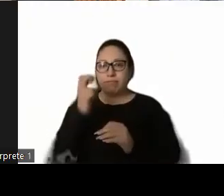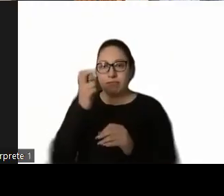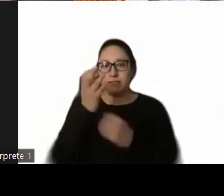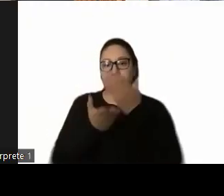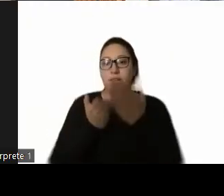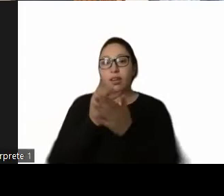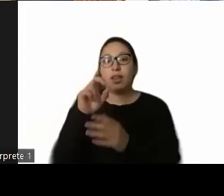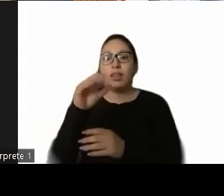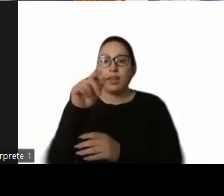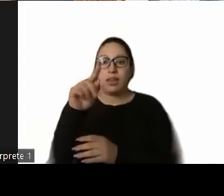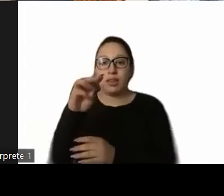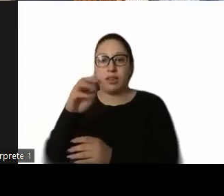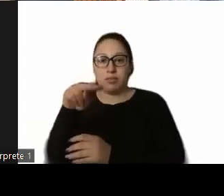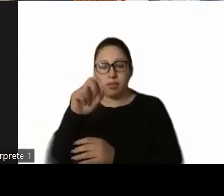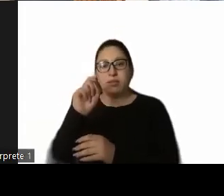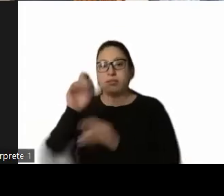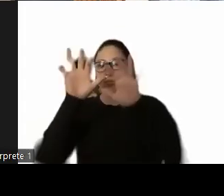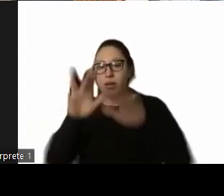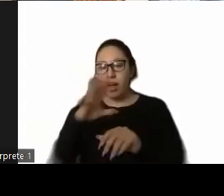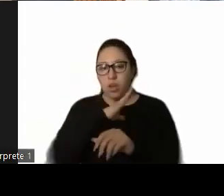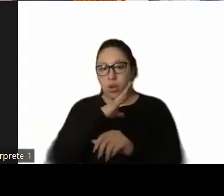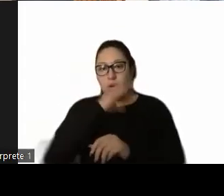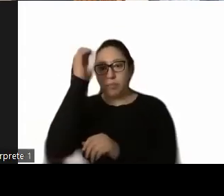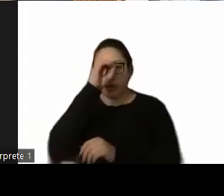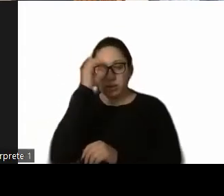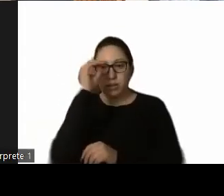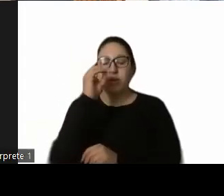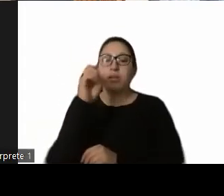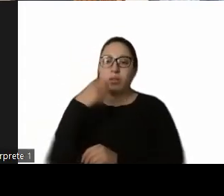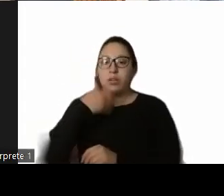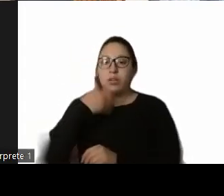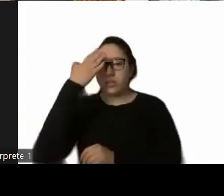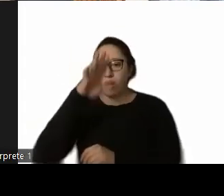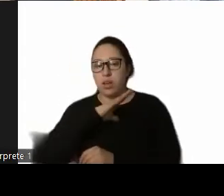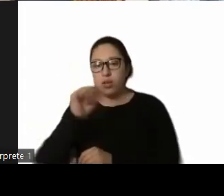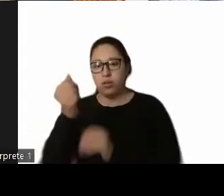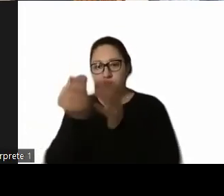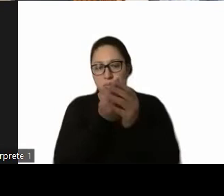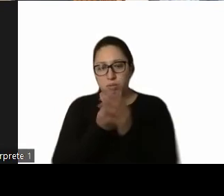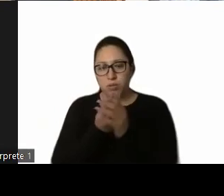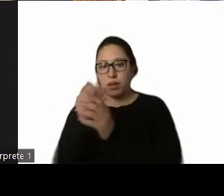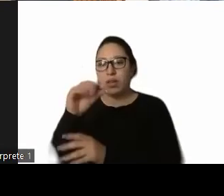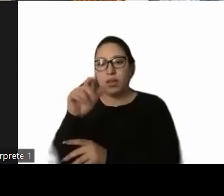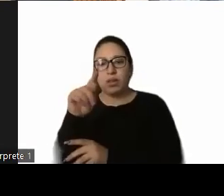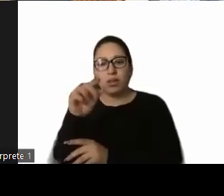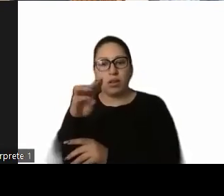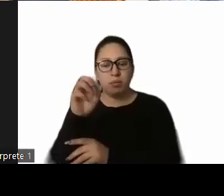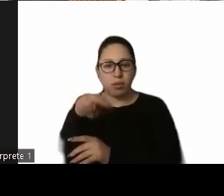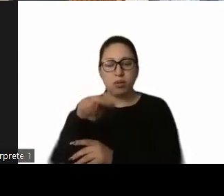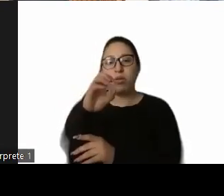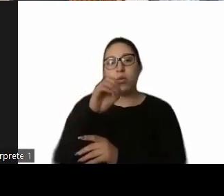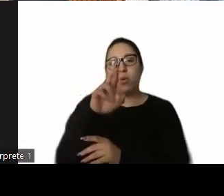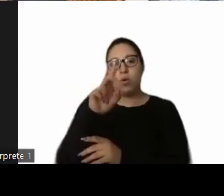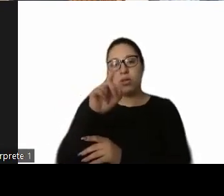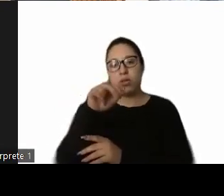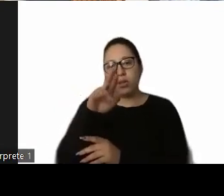más. No, sí, pero hay dos tipos de dictamen. Dictámenes ordinarios, digamos, legales, y dictamen de opinión. Todas las